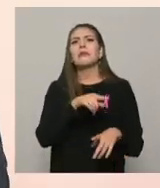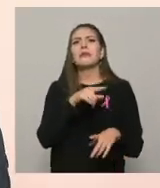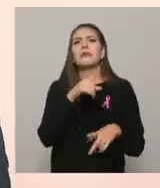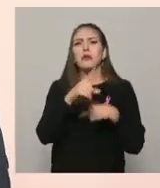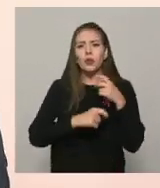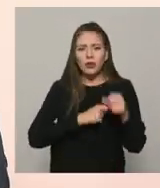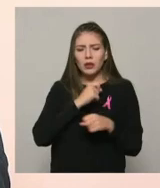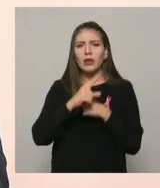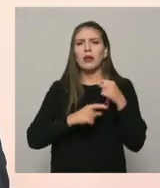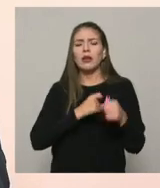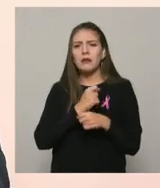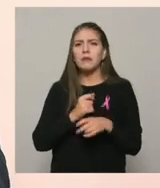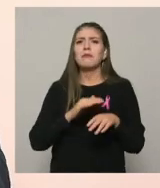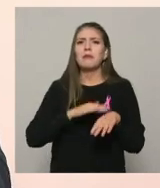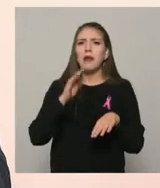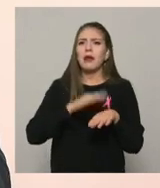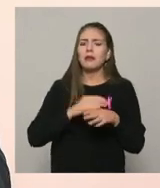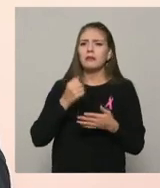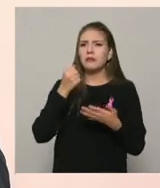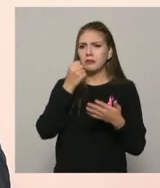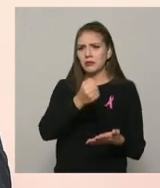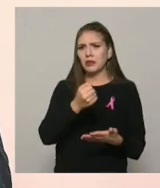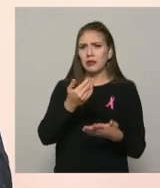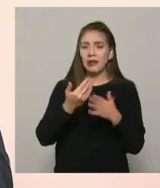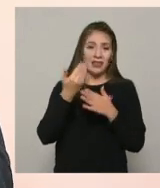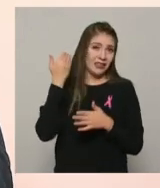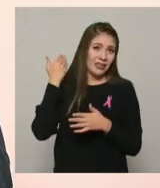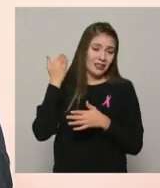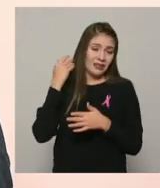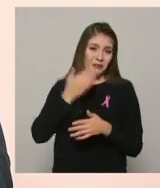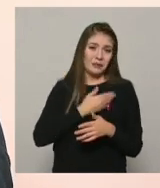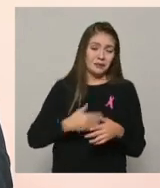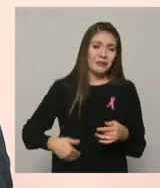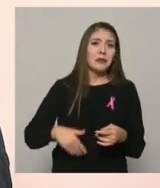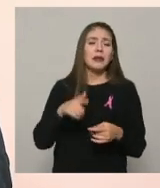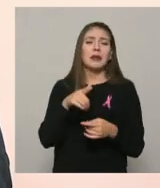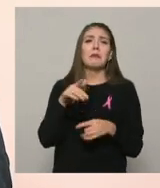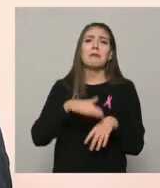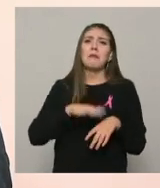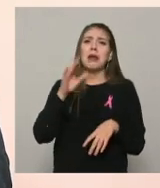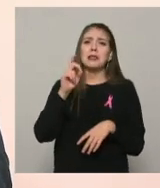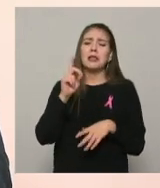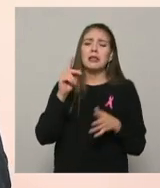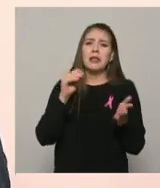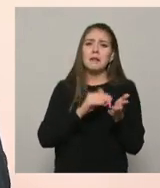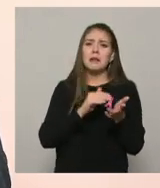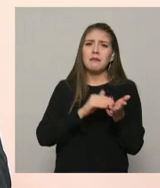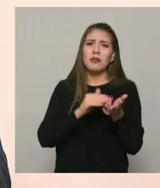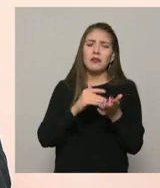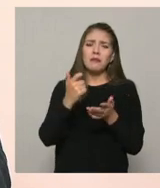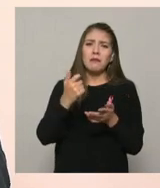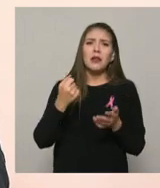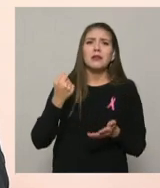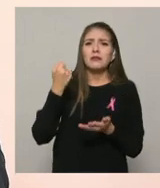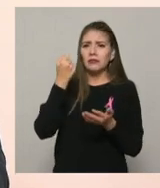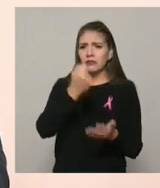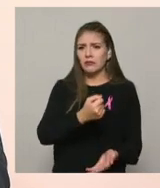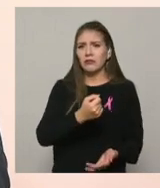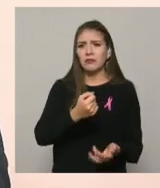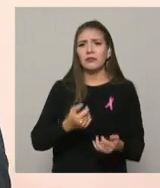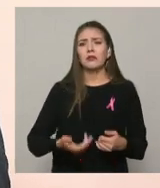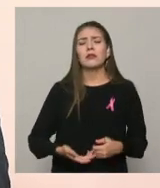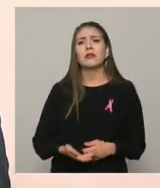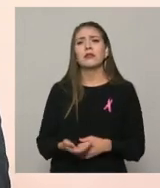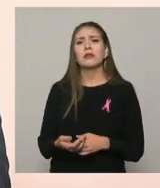En el último sexenio se entregaron más de 30,000 millones de pesos, en contraste con los recursos que se destinaron a ciencia básica, es decir,